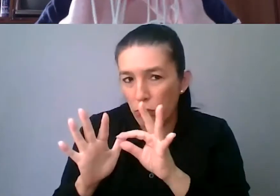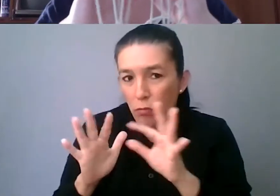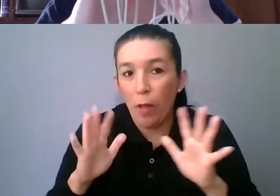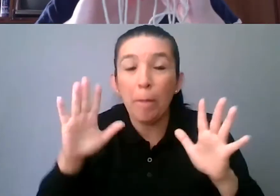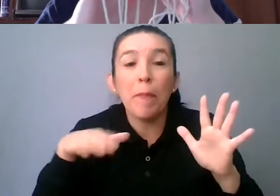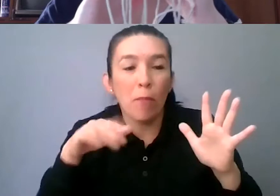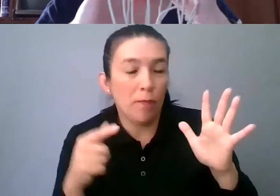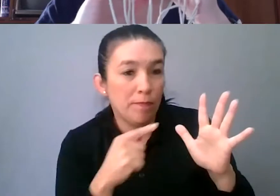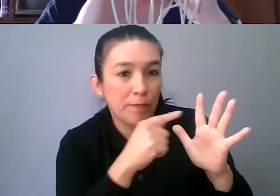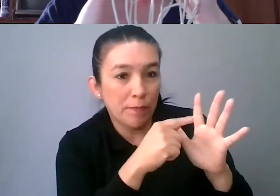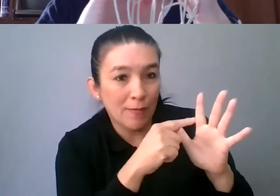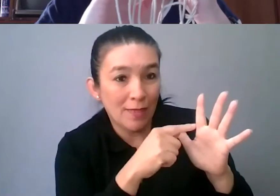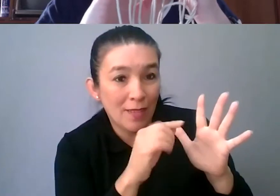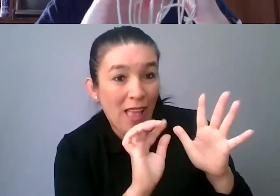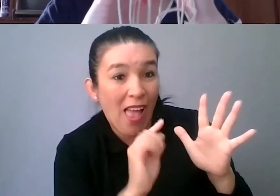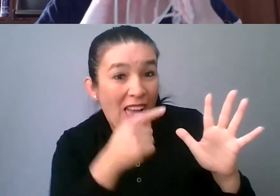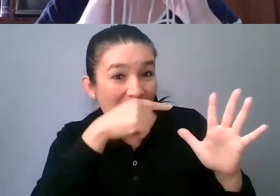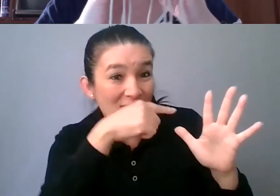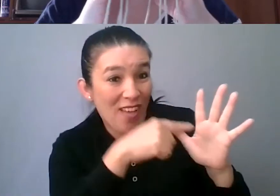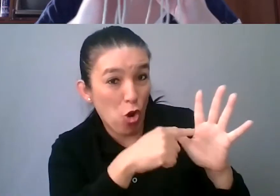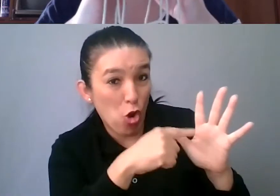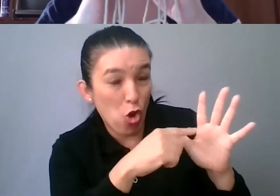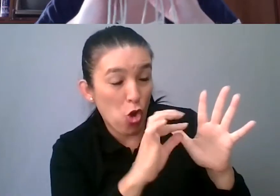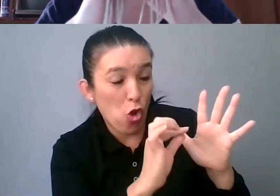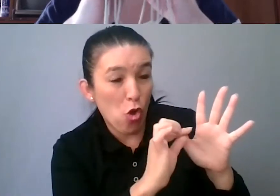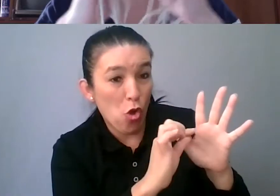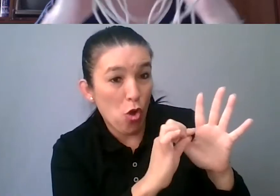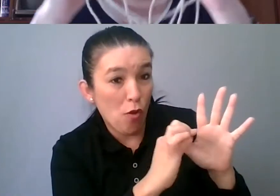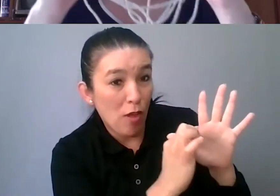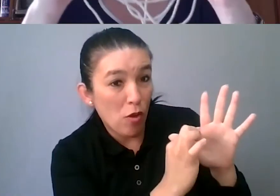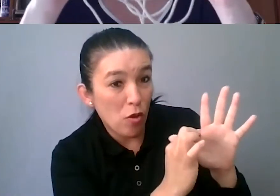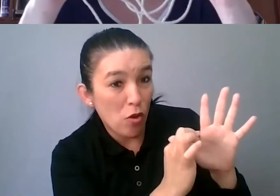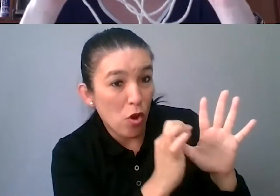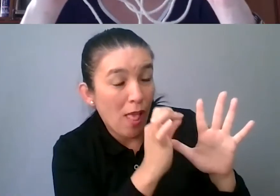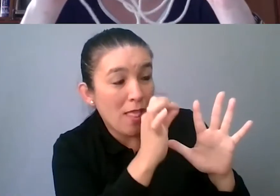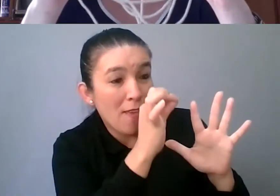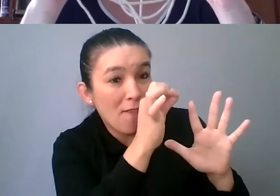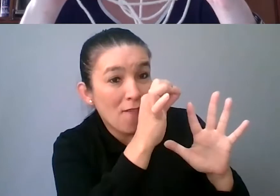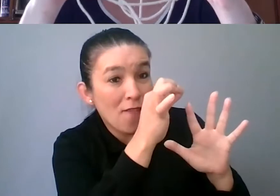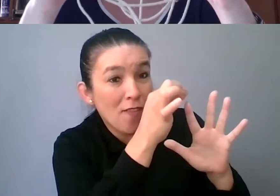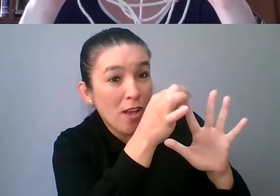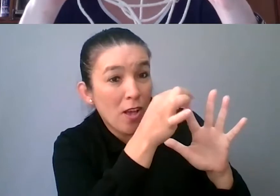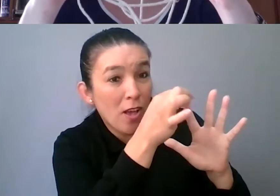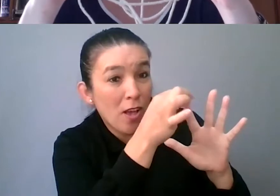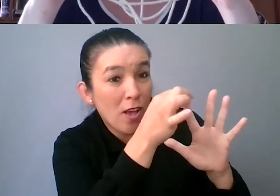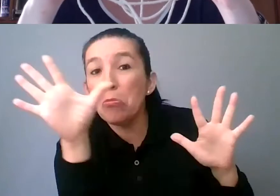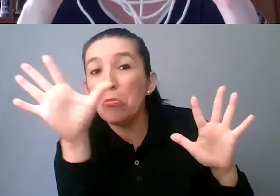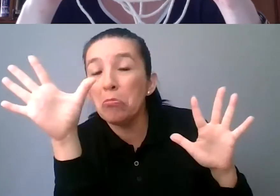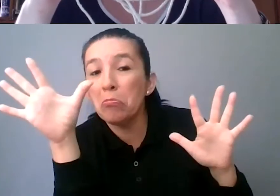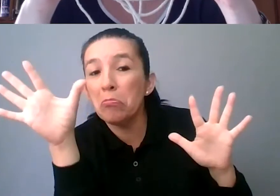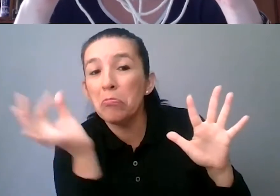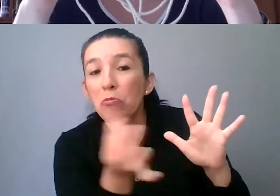con la otra mano. La cuerda de abajo del índice la levanto, la paso por arriba y la suelto aquí en el